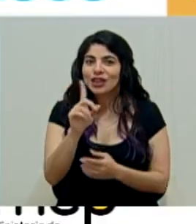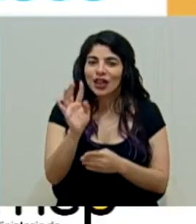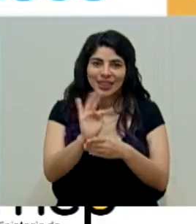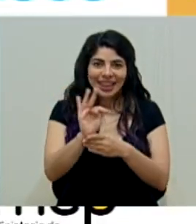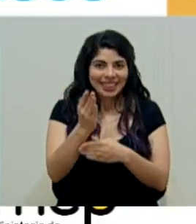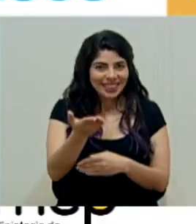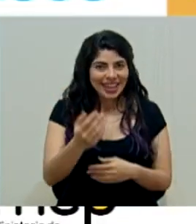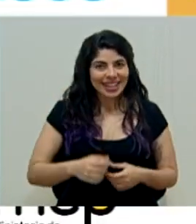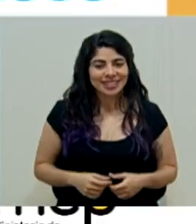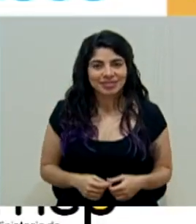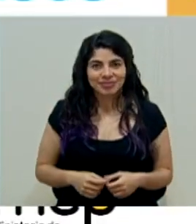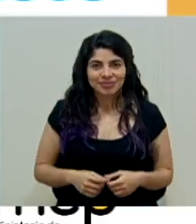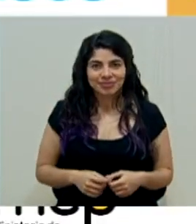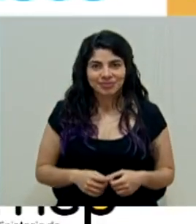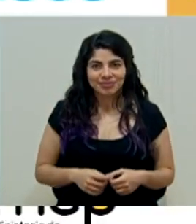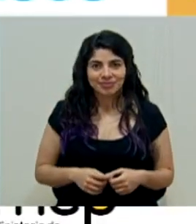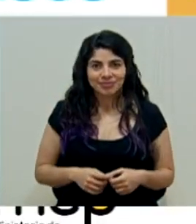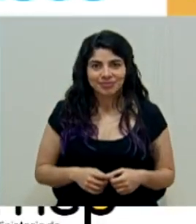tele.